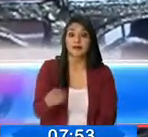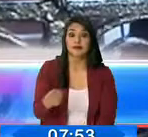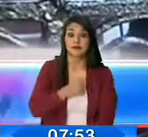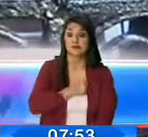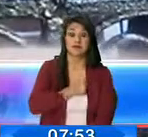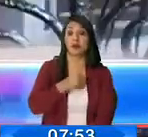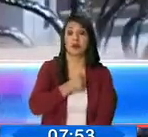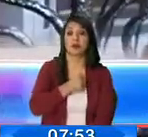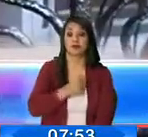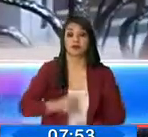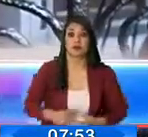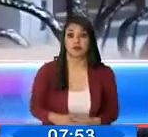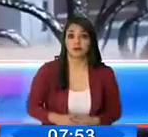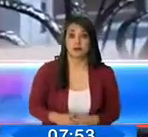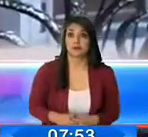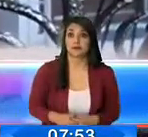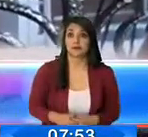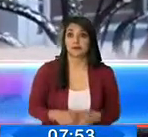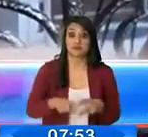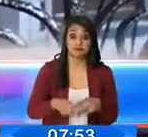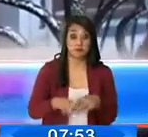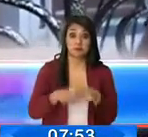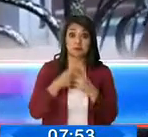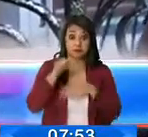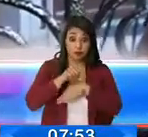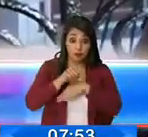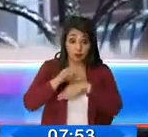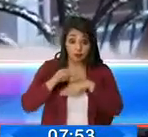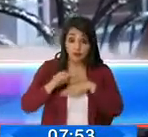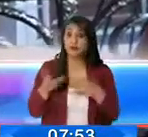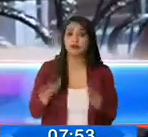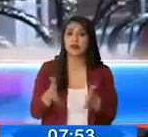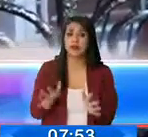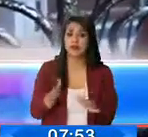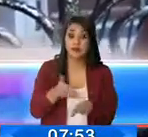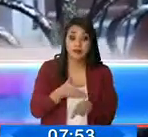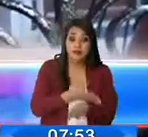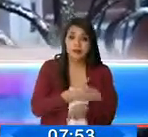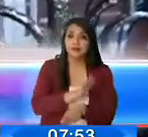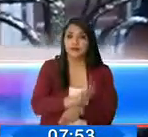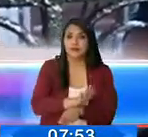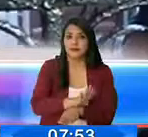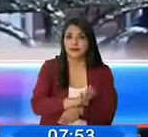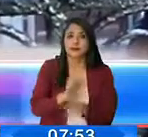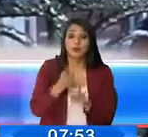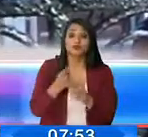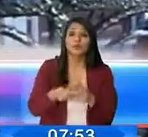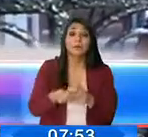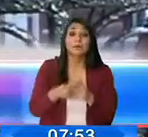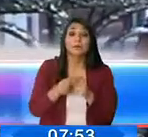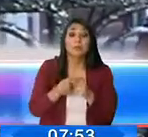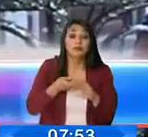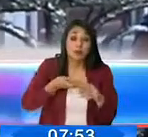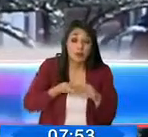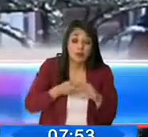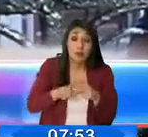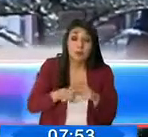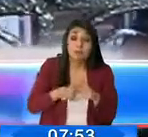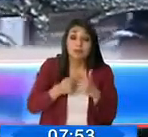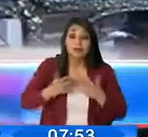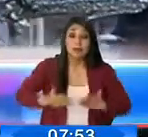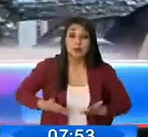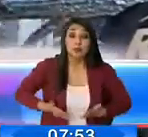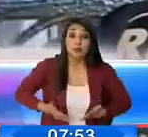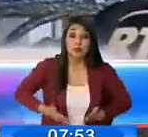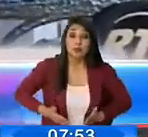paro cardíaco. Ni siquiera se había iniciado el procedimiento quirúrgico mayor. Entonces, antes de empezar el procedimiento, ella